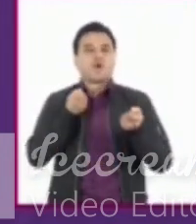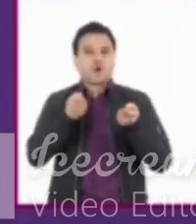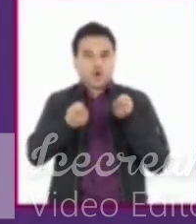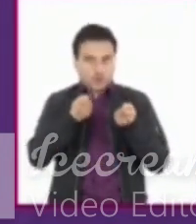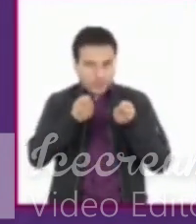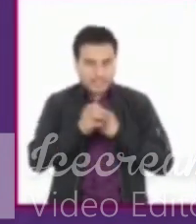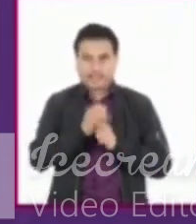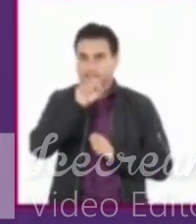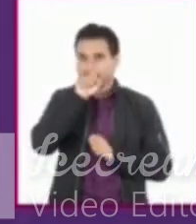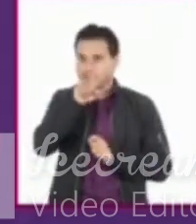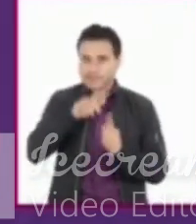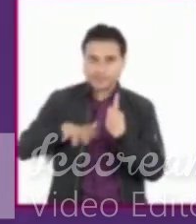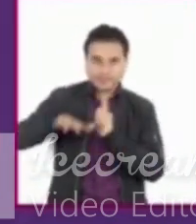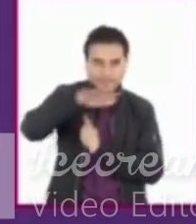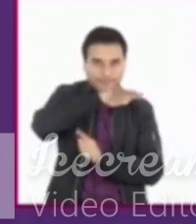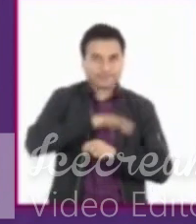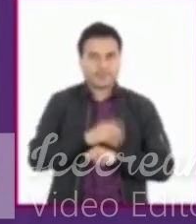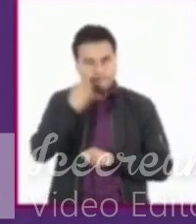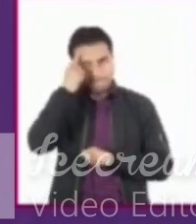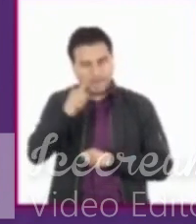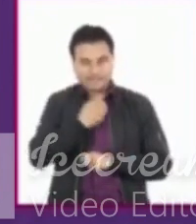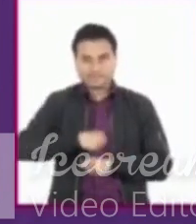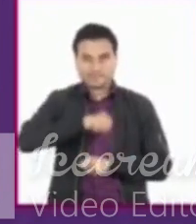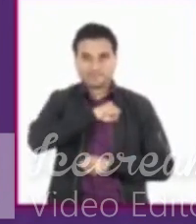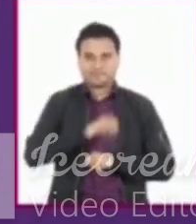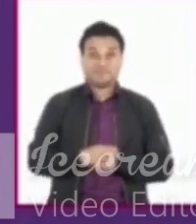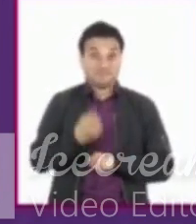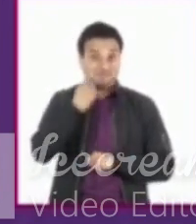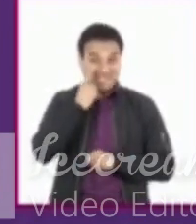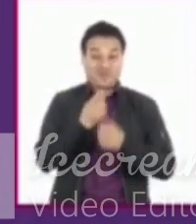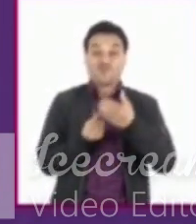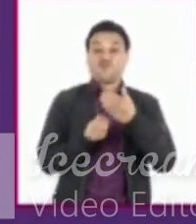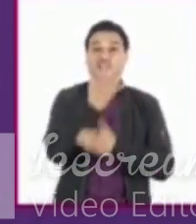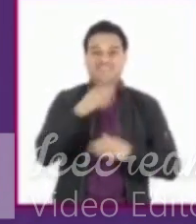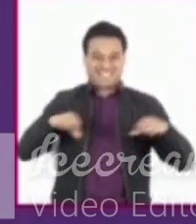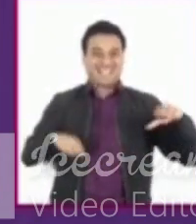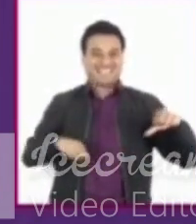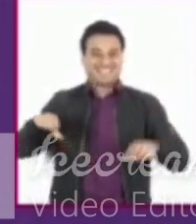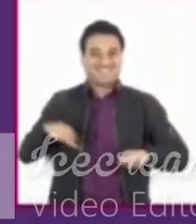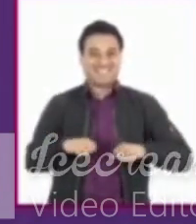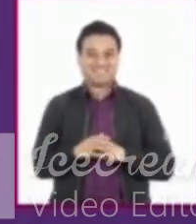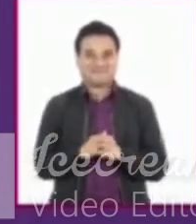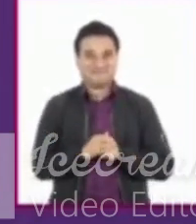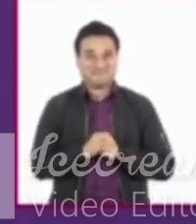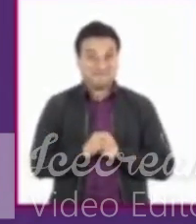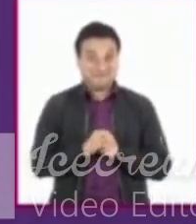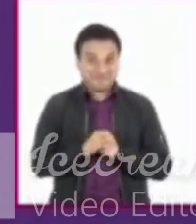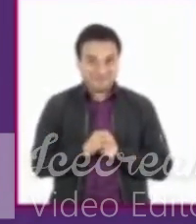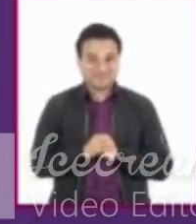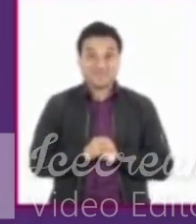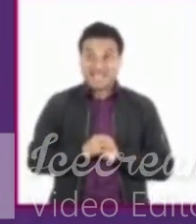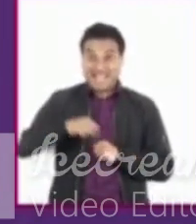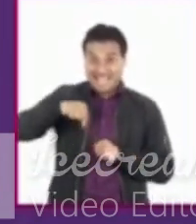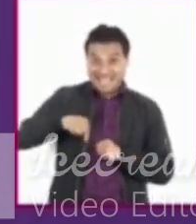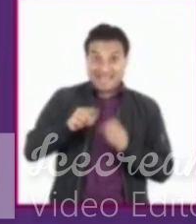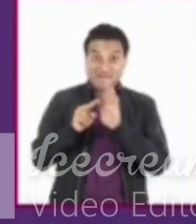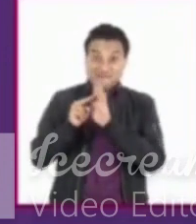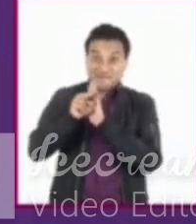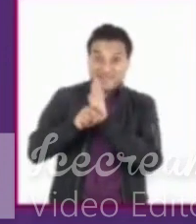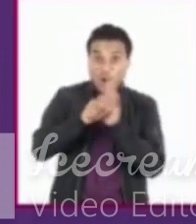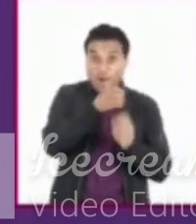y los seres vivos. Realicemos una nueva actividad. Con lo visto en la sesión, elaboren un mapa